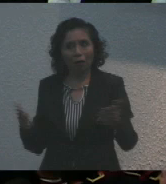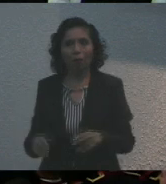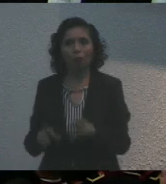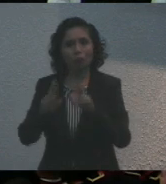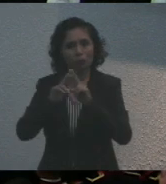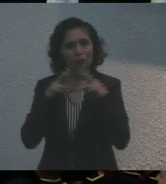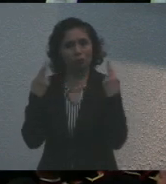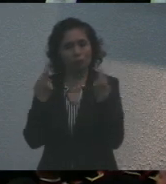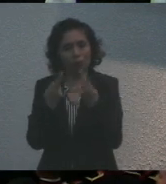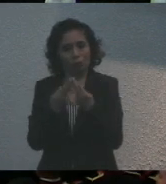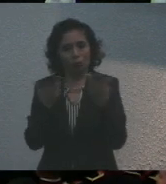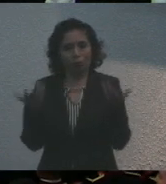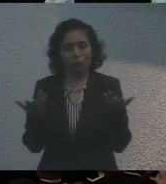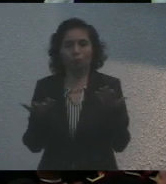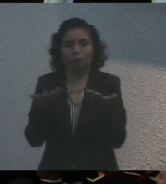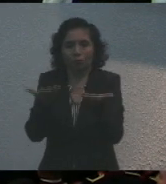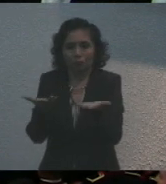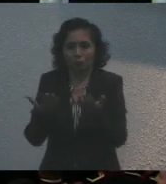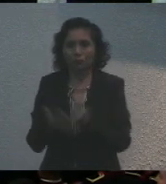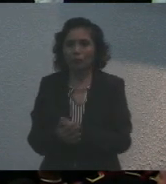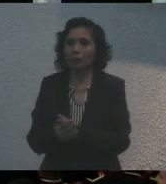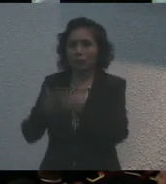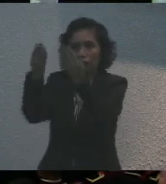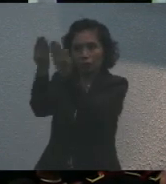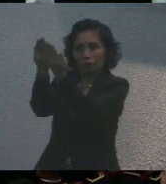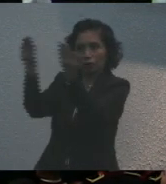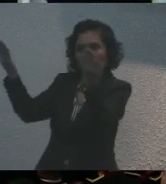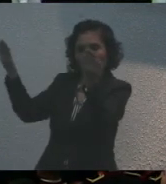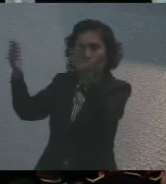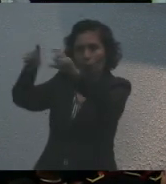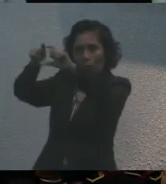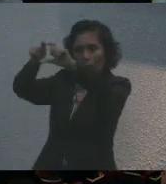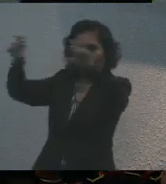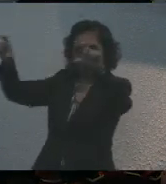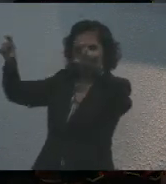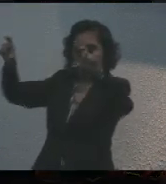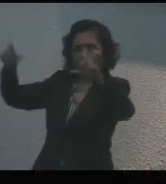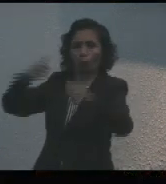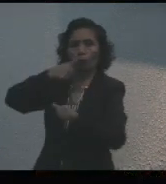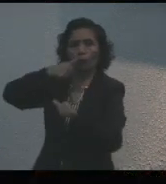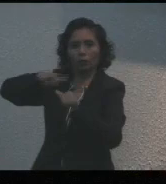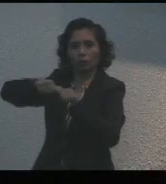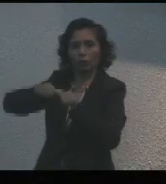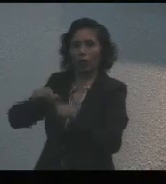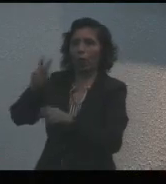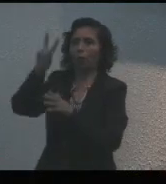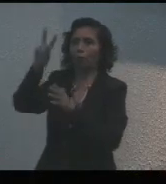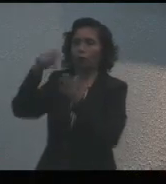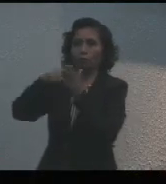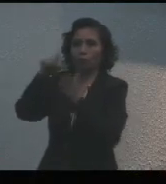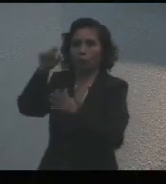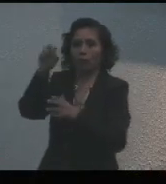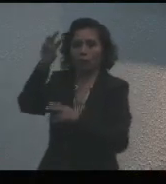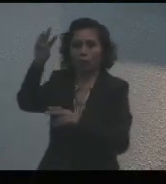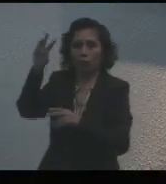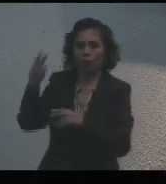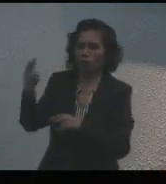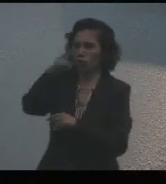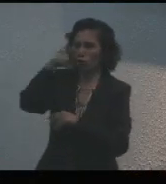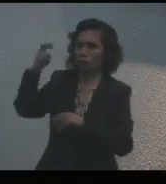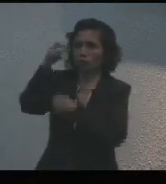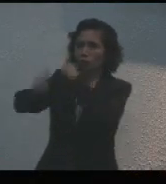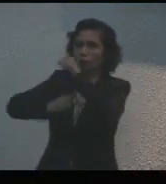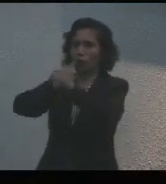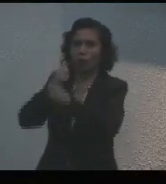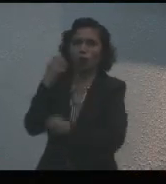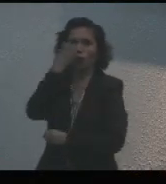sesión solemne en la que se develó ya la inscripción en letras de oro 2023, bicentenario del heroico Colegio